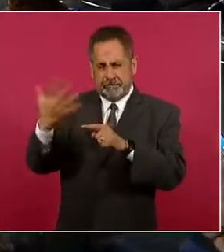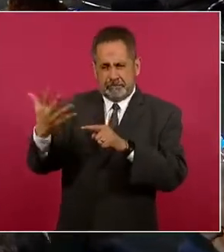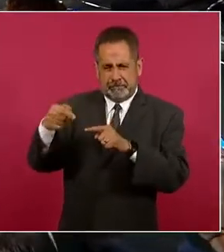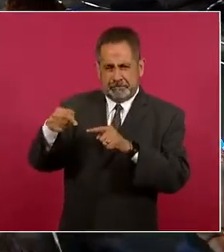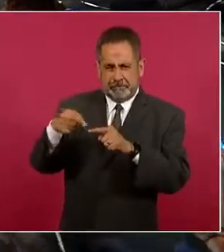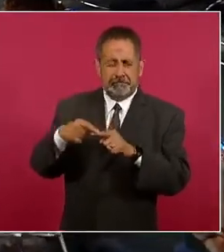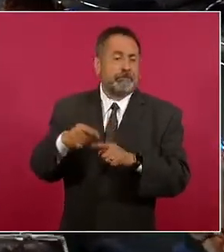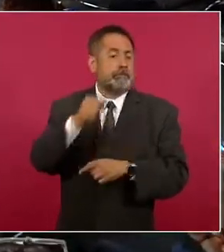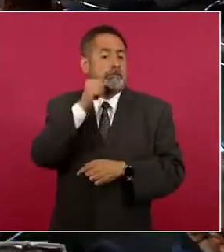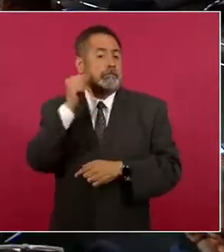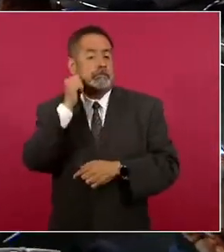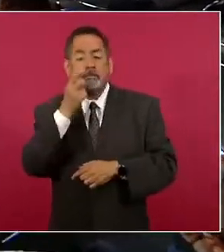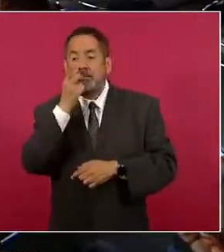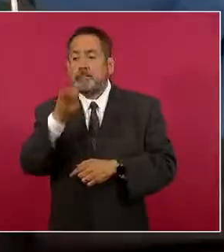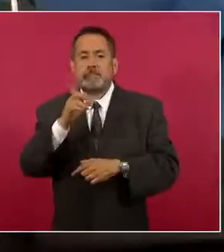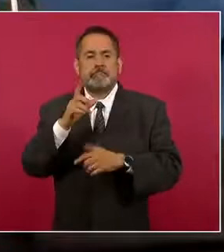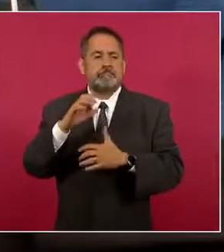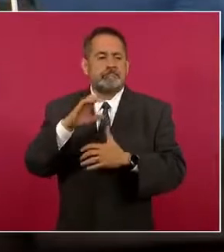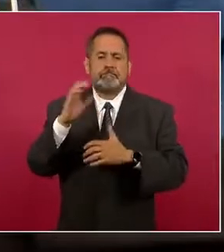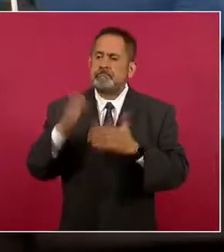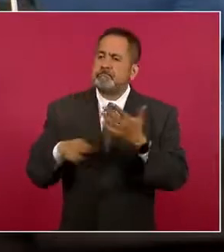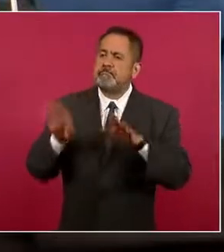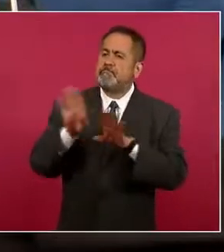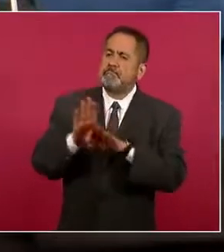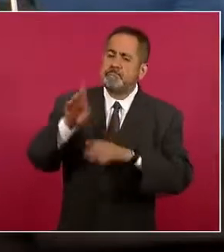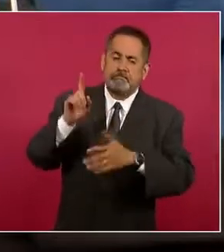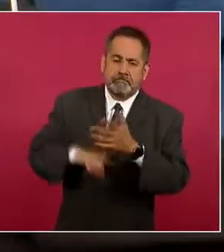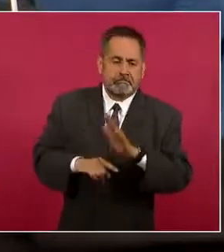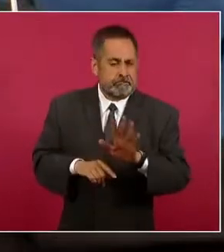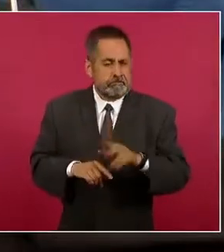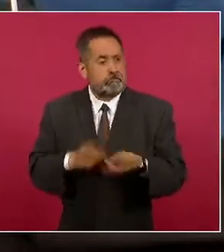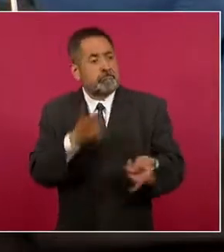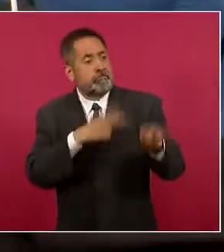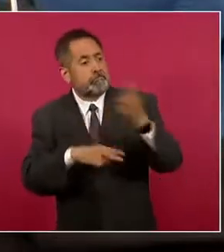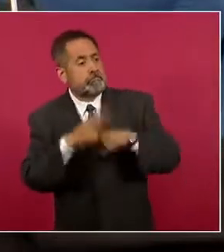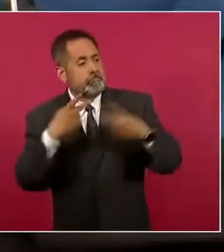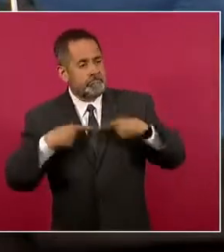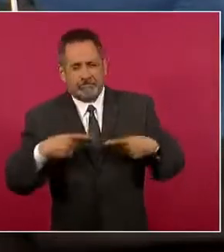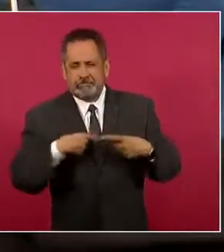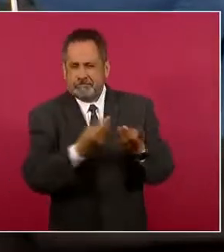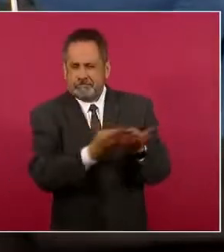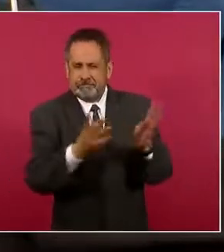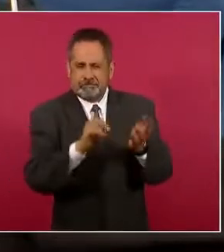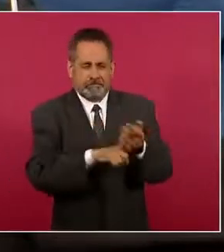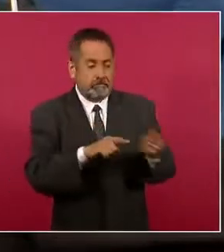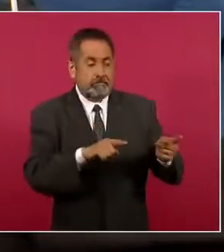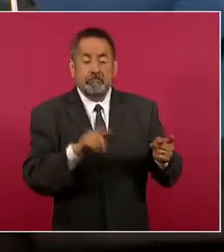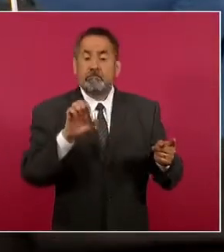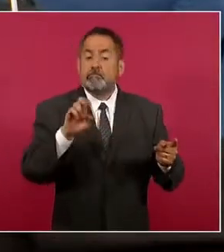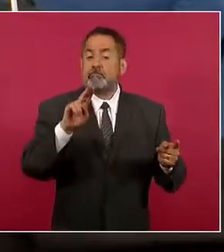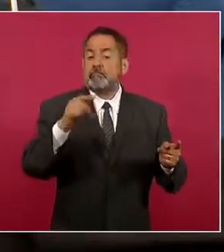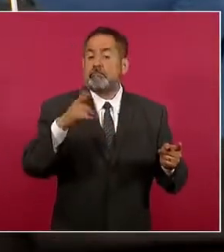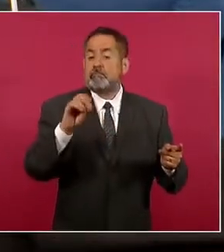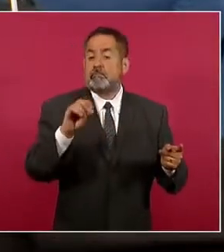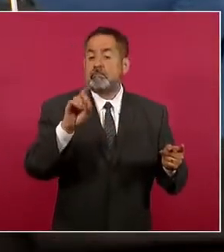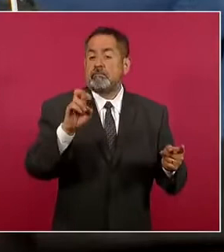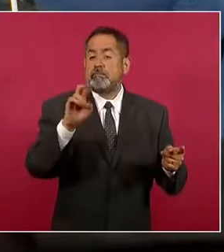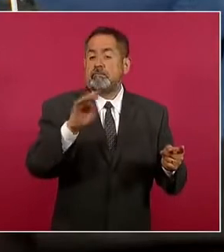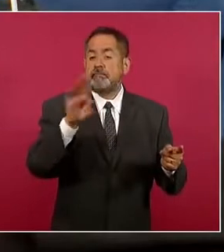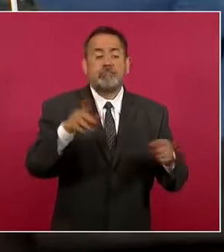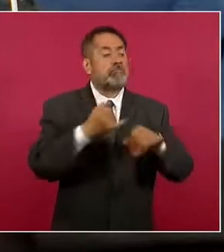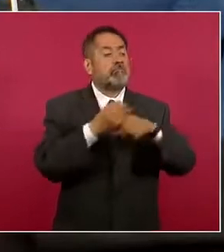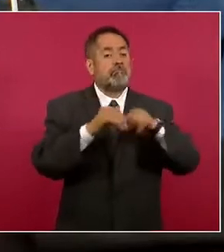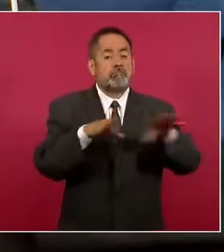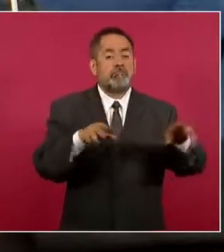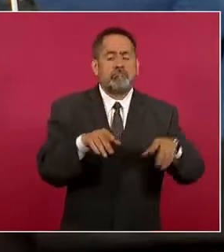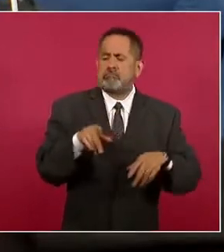se había cancelado y había dado usted las razones, sin embargo, vinieron los ambientalistas y de hecho, bueno, pues Eugenio Derbez lo que publicó fue